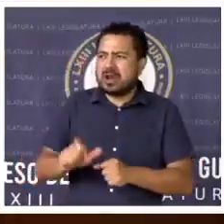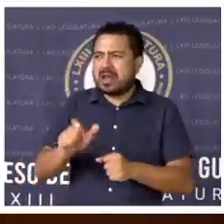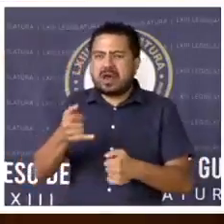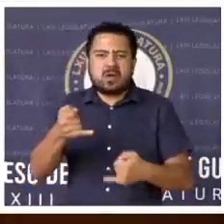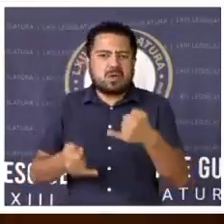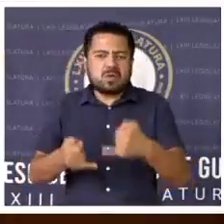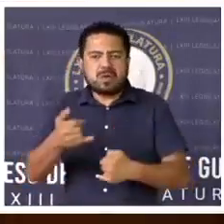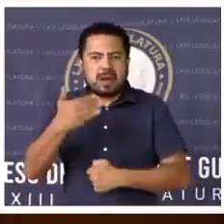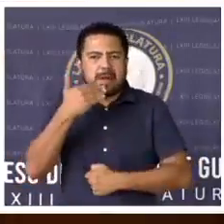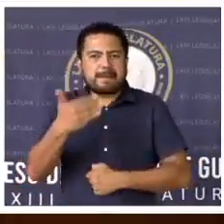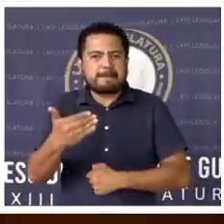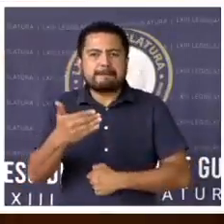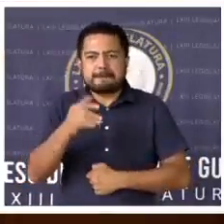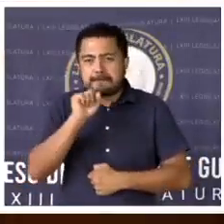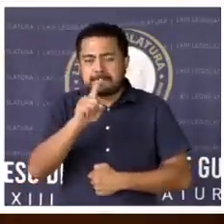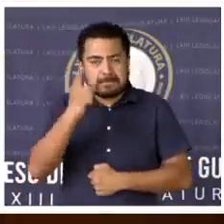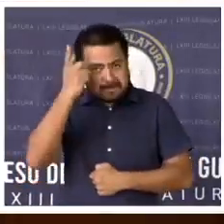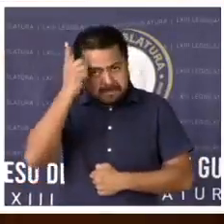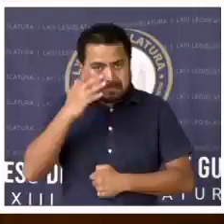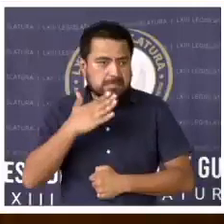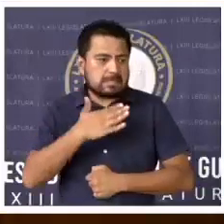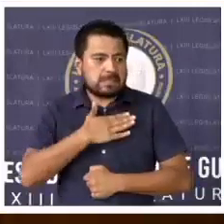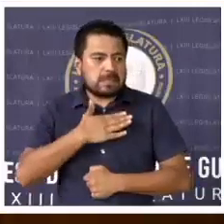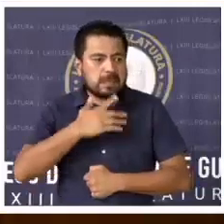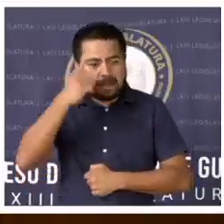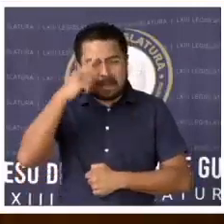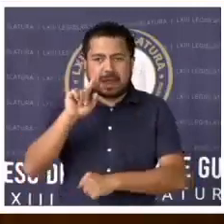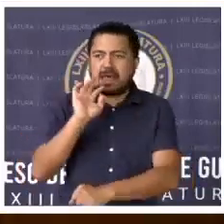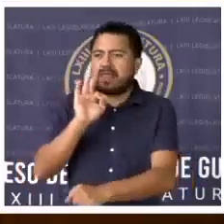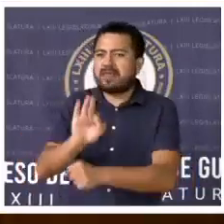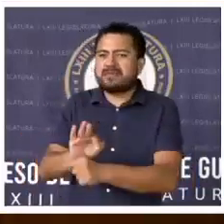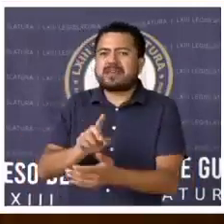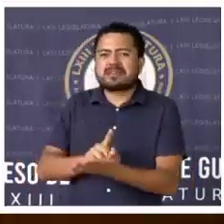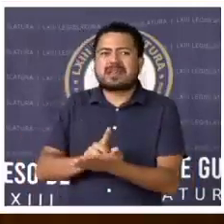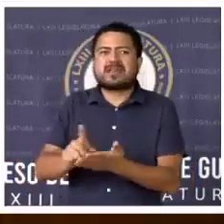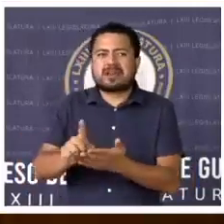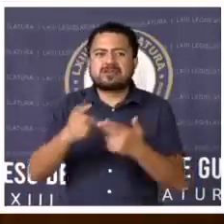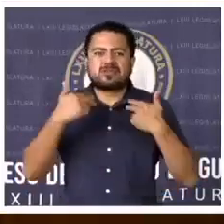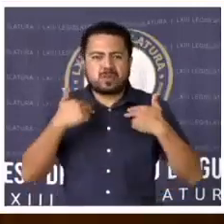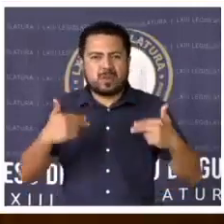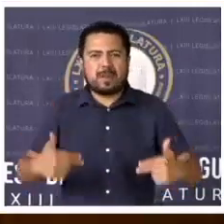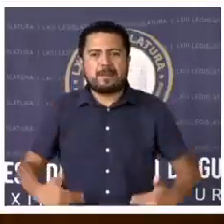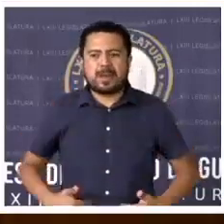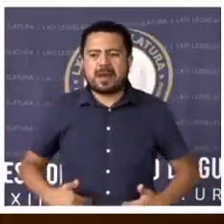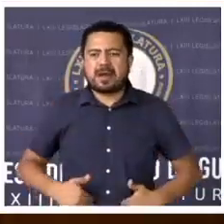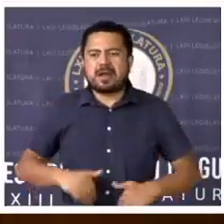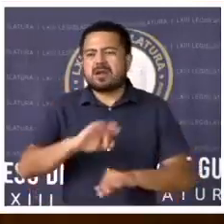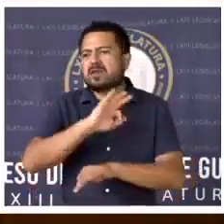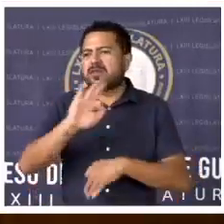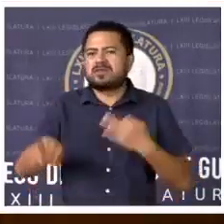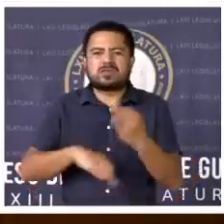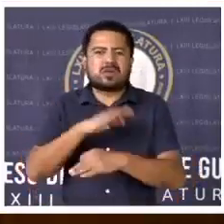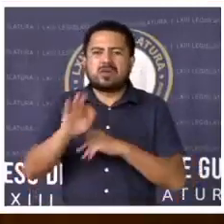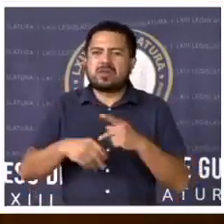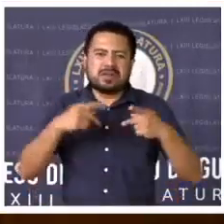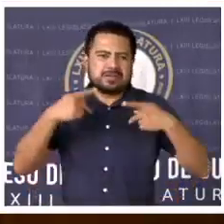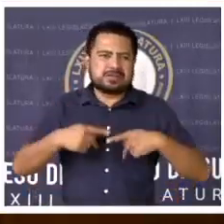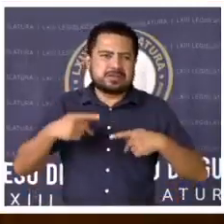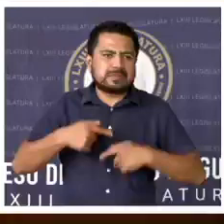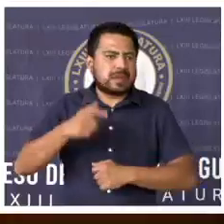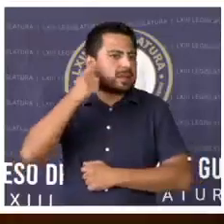y patrimonio propio para la defensa de los Derechos Humanos de las y los